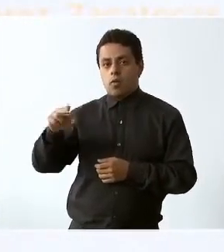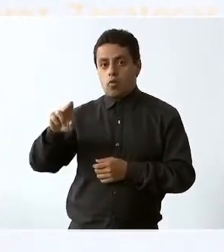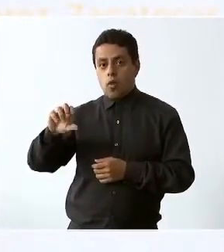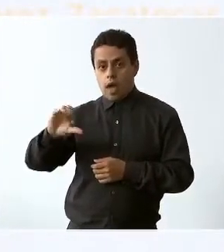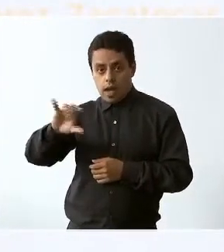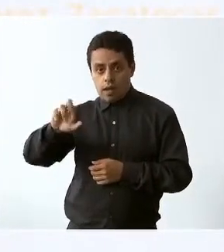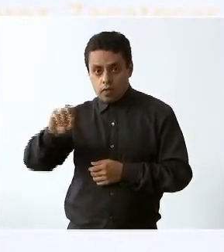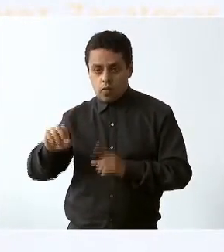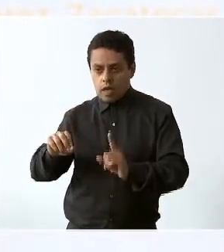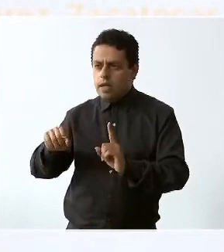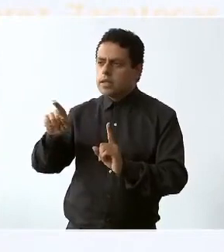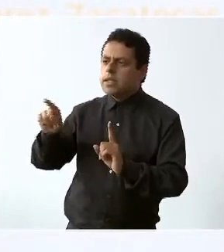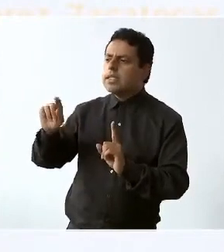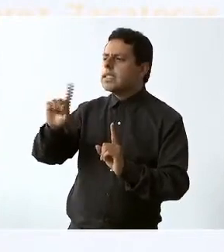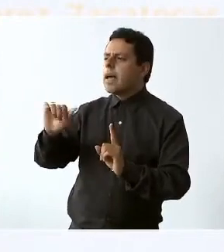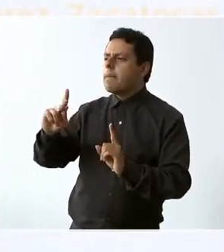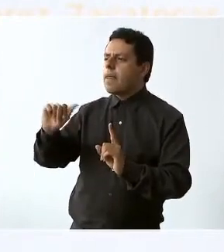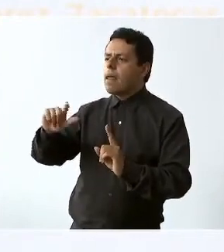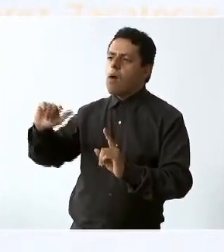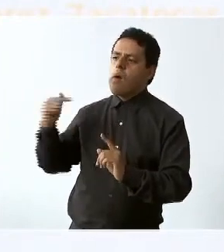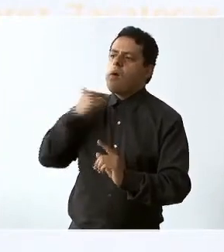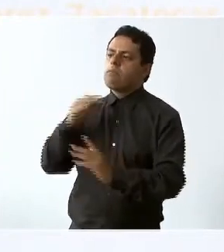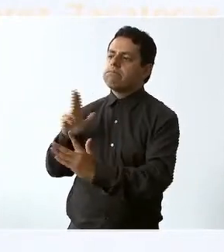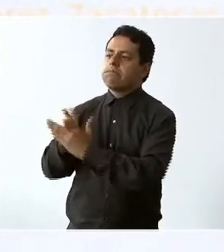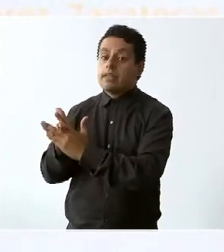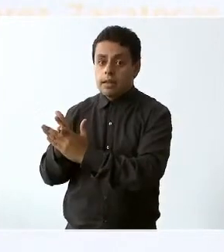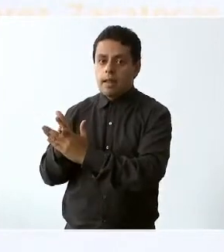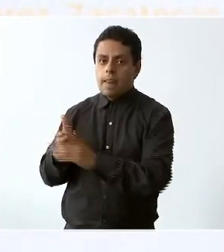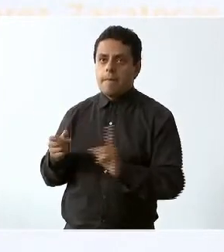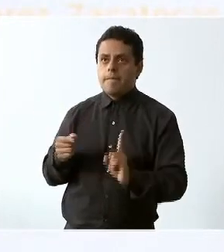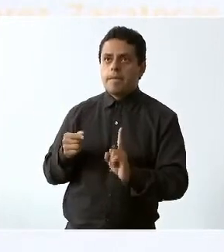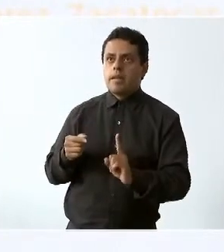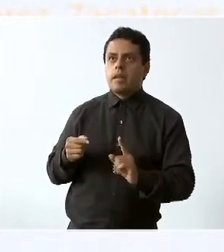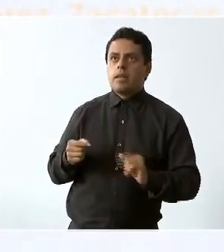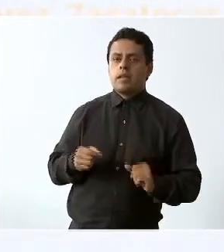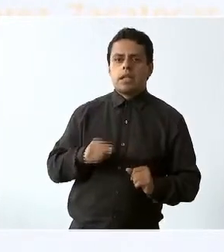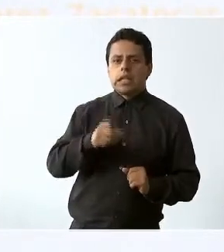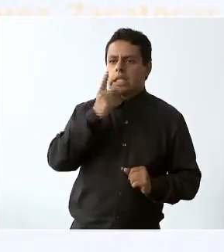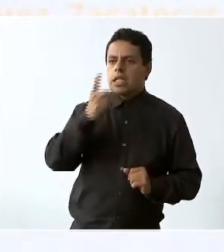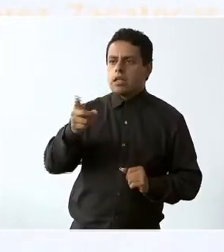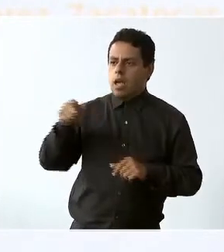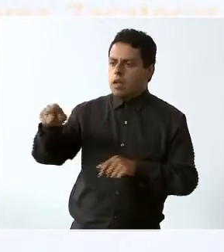Zapata, lanzó contra el convoy presidencial una máquina loca,